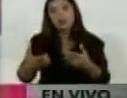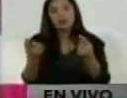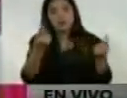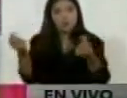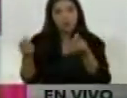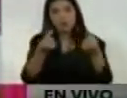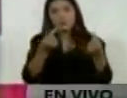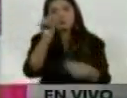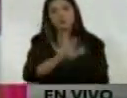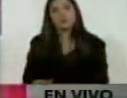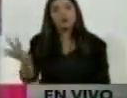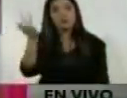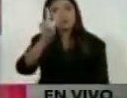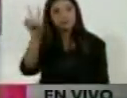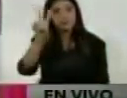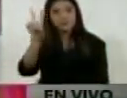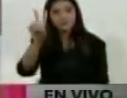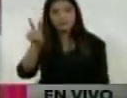de nuestro país